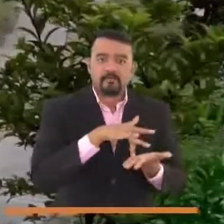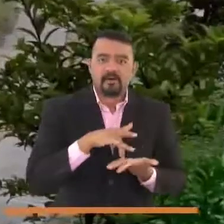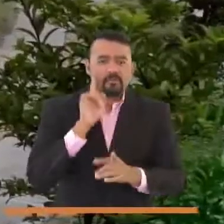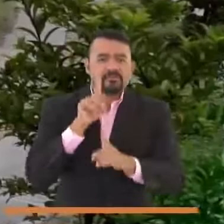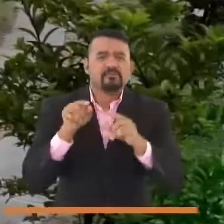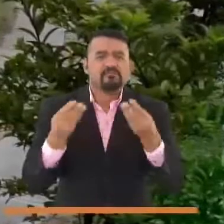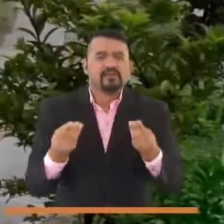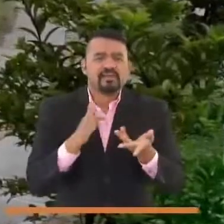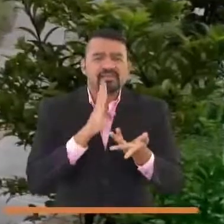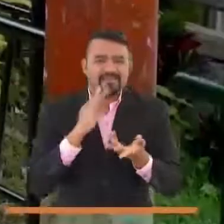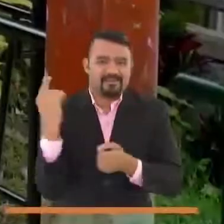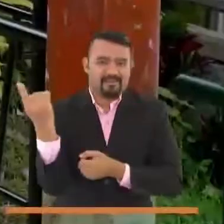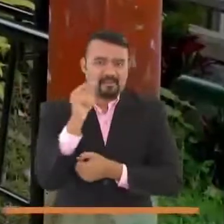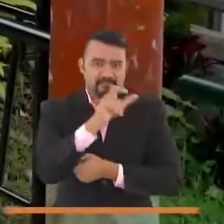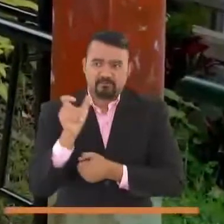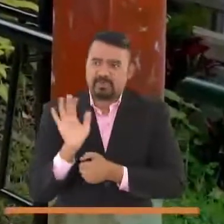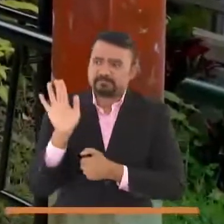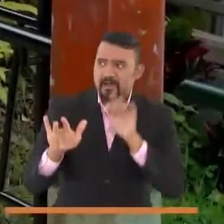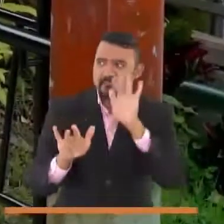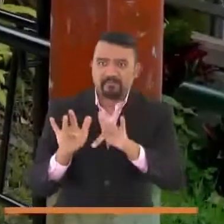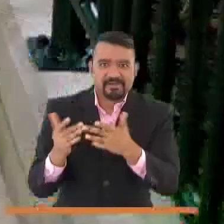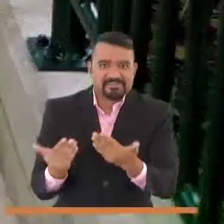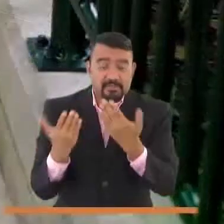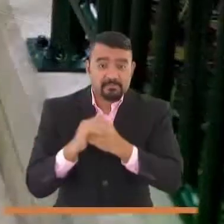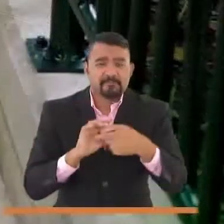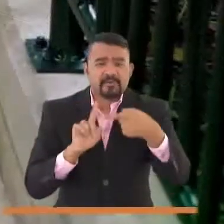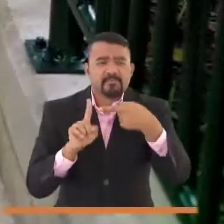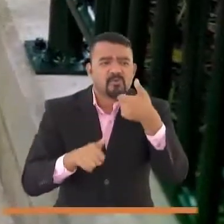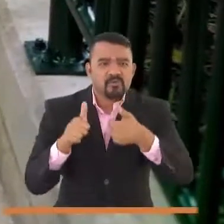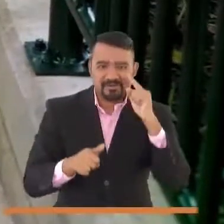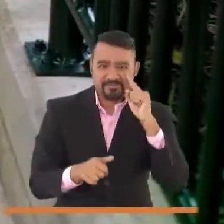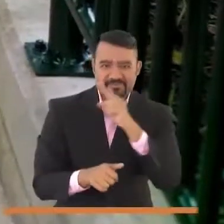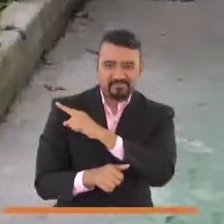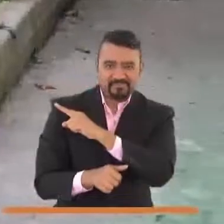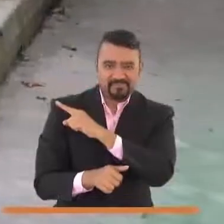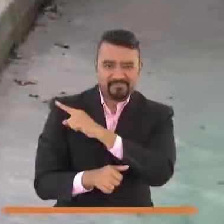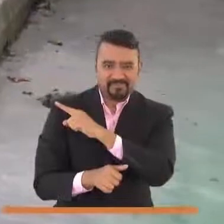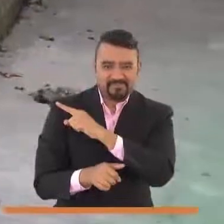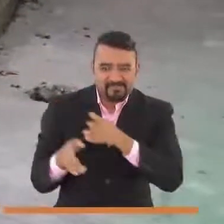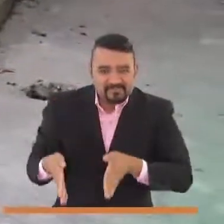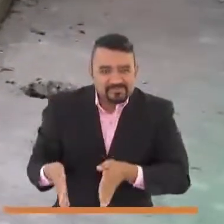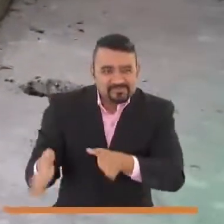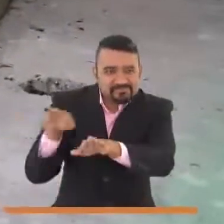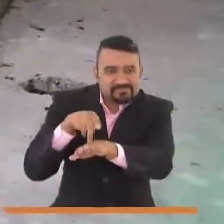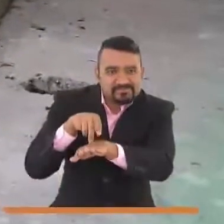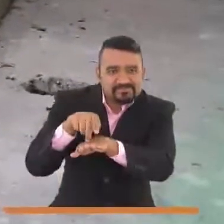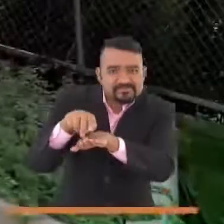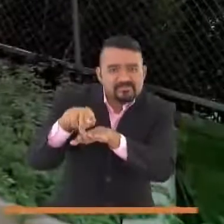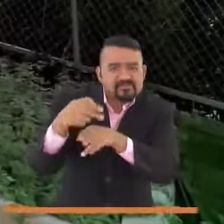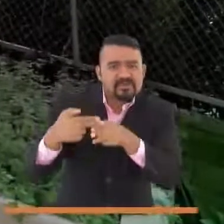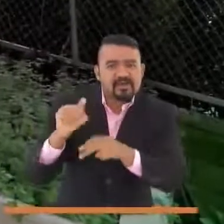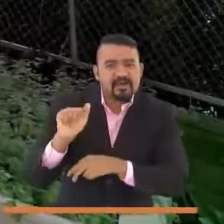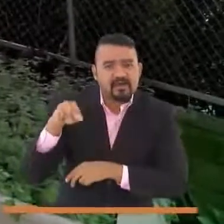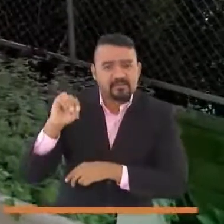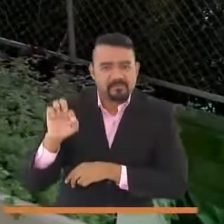manera positiva a la ciudad señorial. Una de las primeras obras entregadas fue el nuevo andén de Ámbar, un proyecto ubicado en inmediaciones del